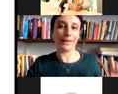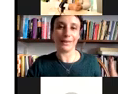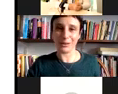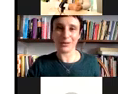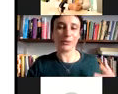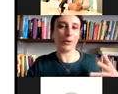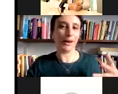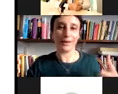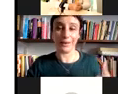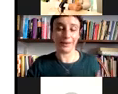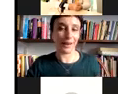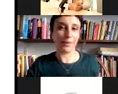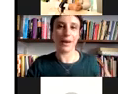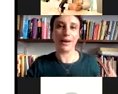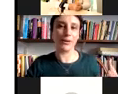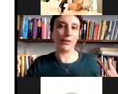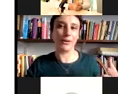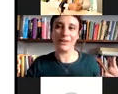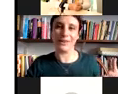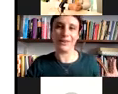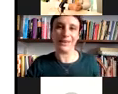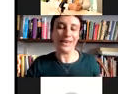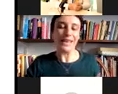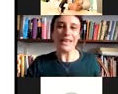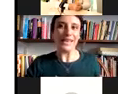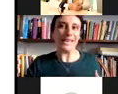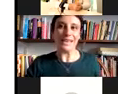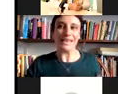discapacidad, heterosexual, en general blanco y